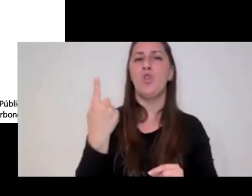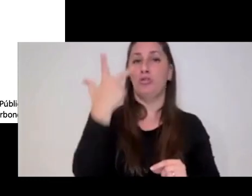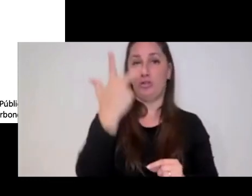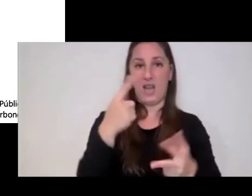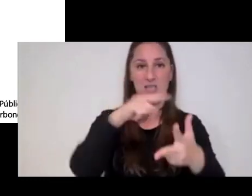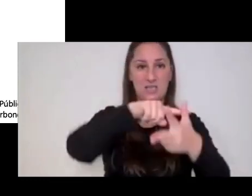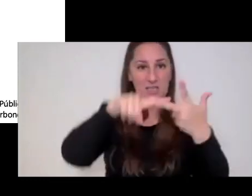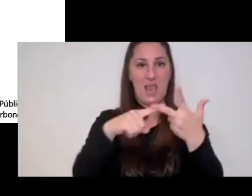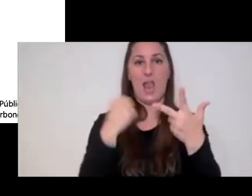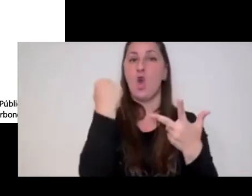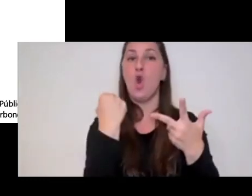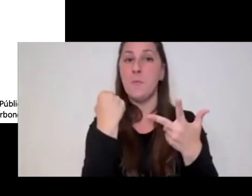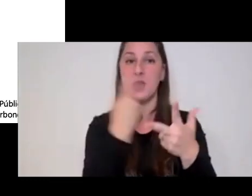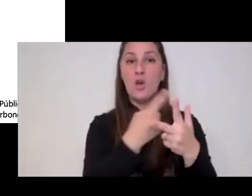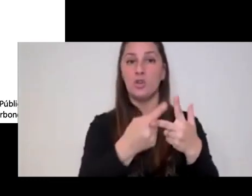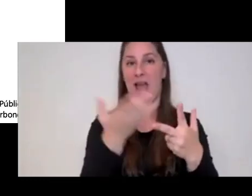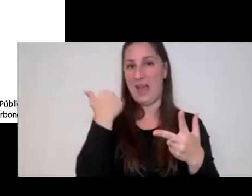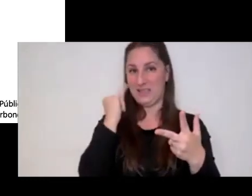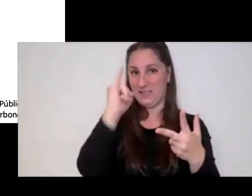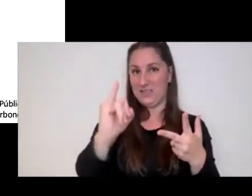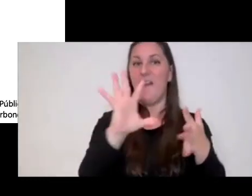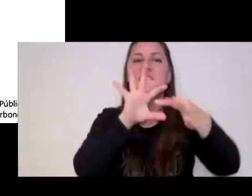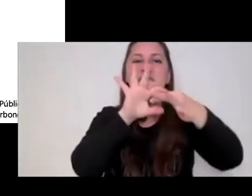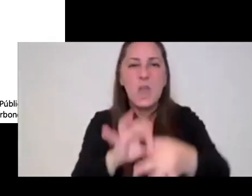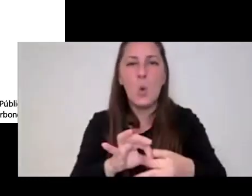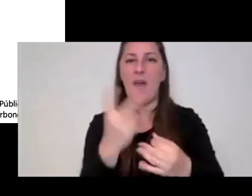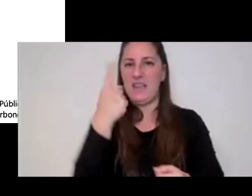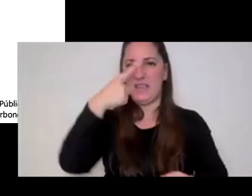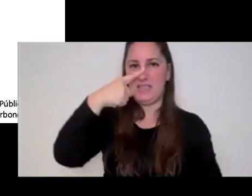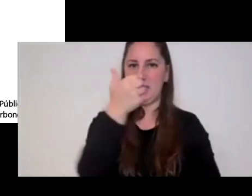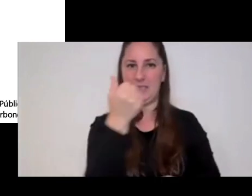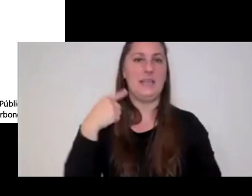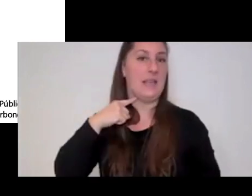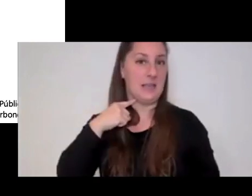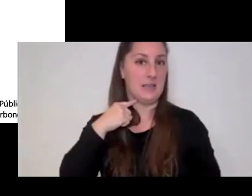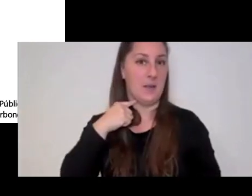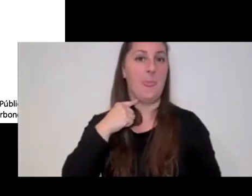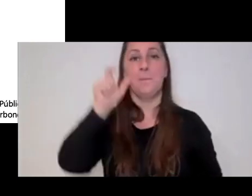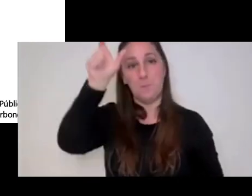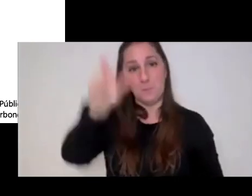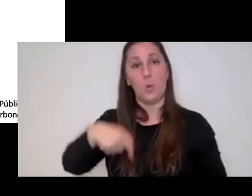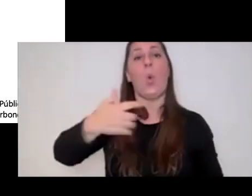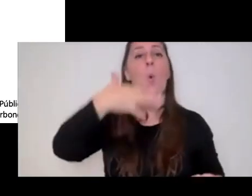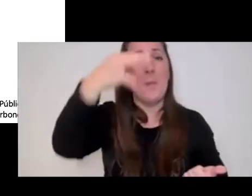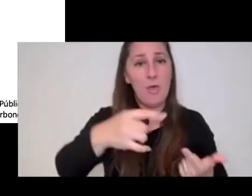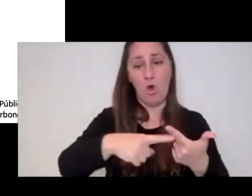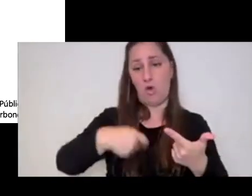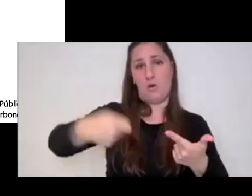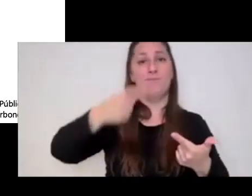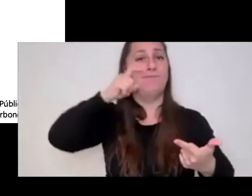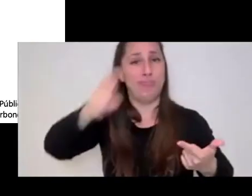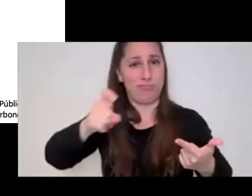económicos que he mencionado como vinculados a la 27613. Contribuyente cumplidor, contribuyente incumplidor